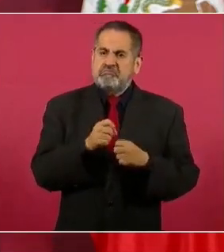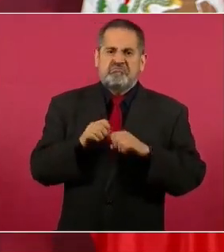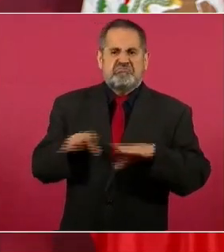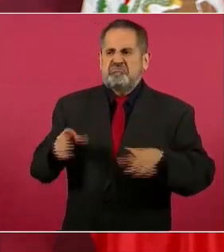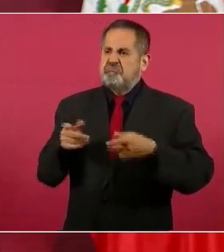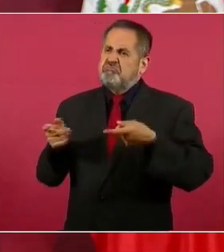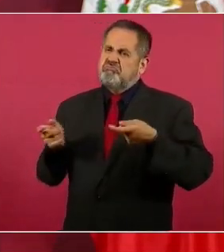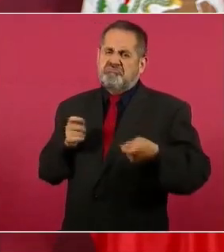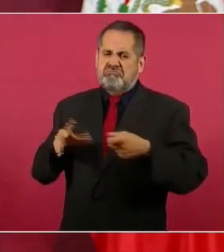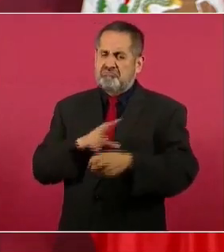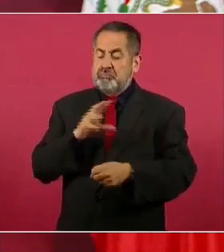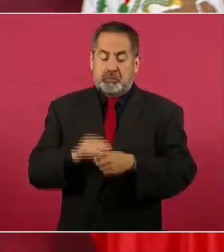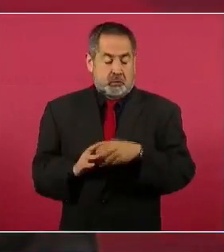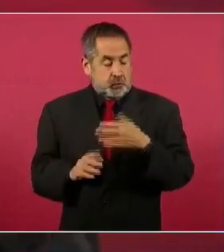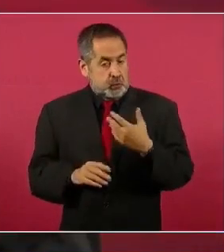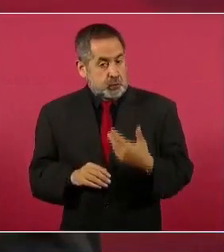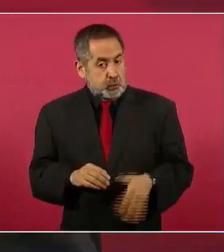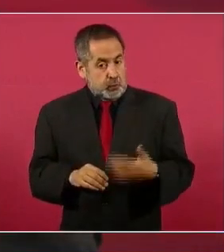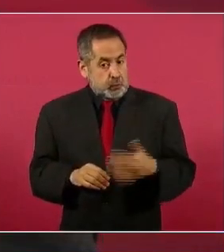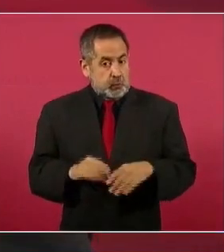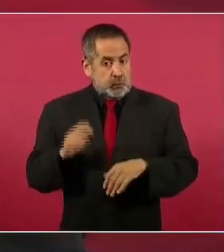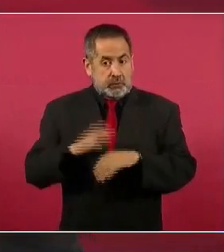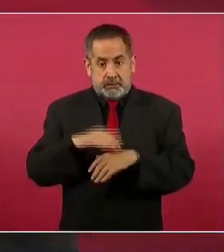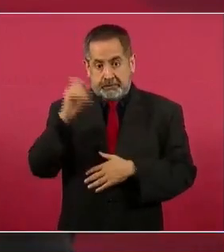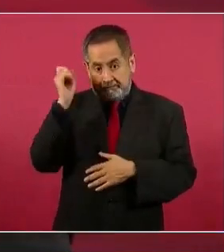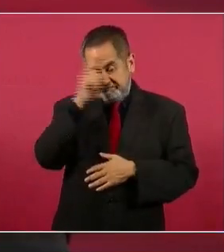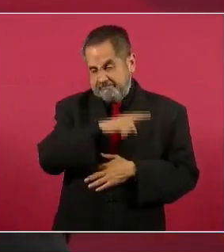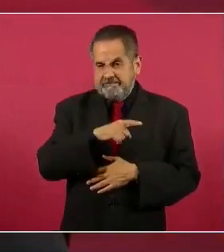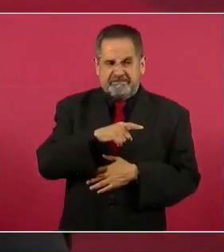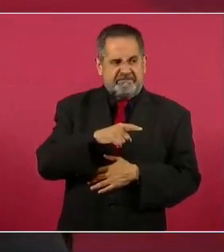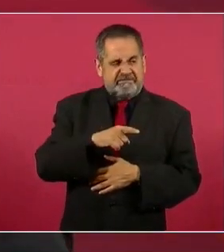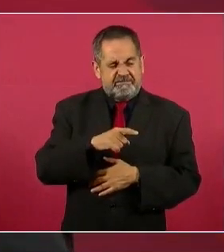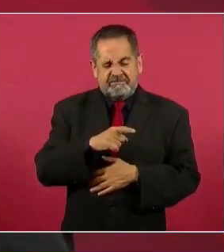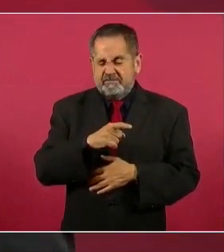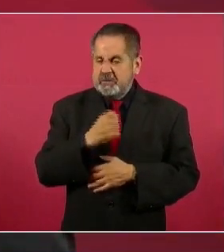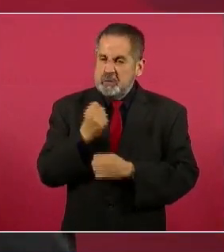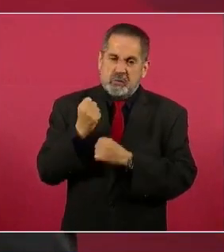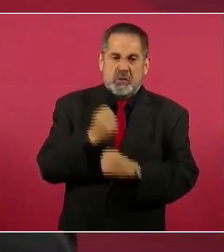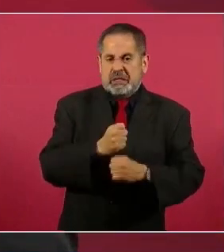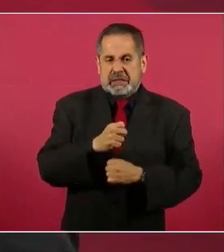es más rancio.